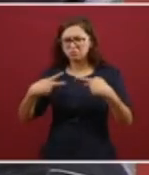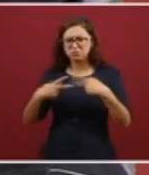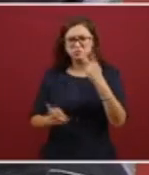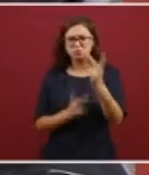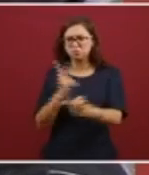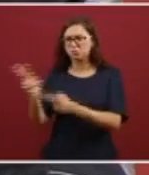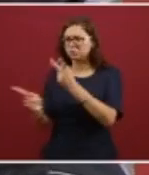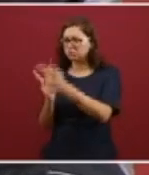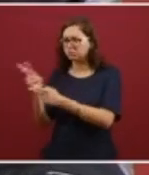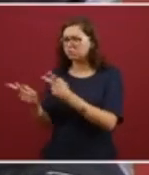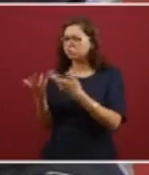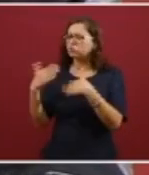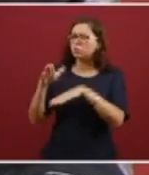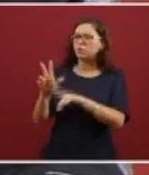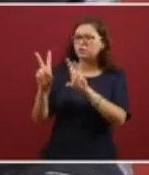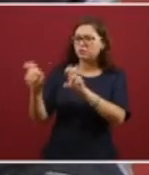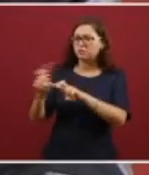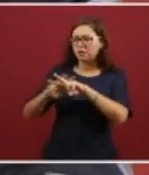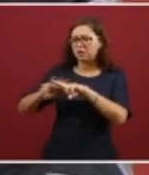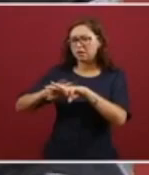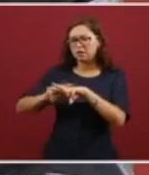al Tren Maya,